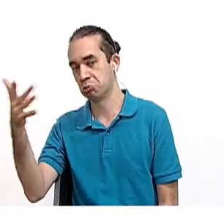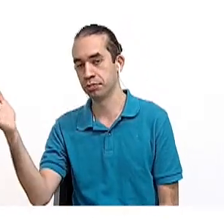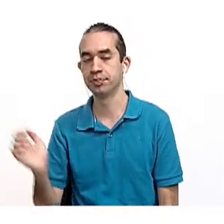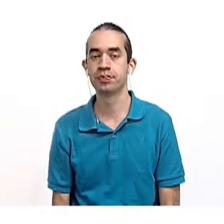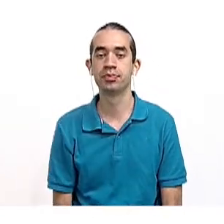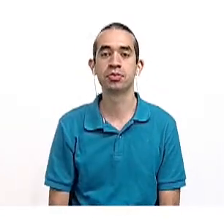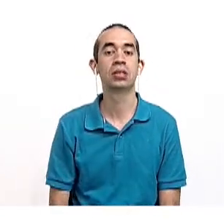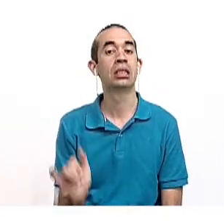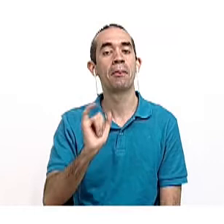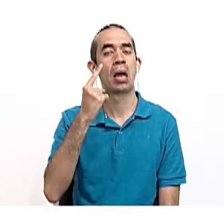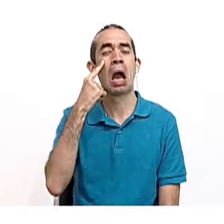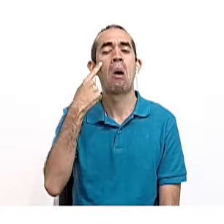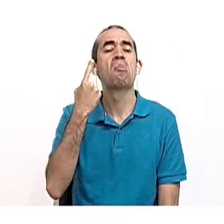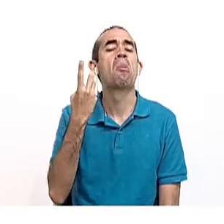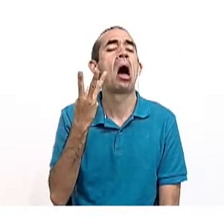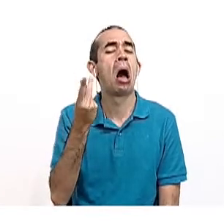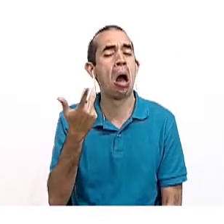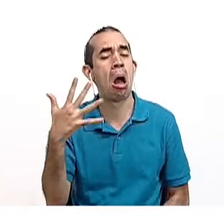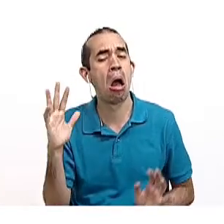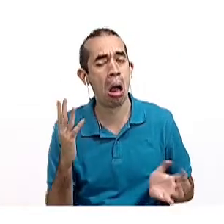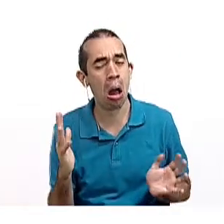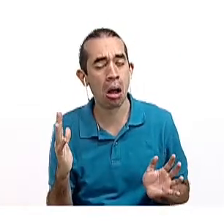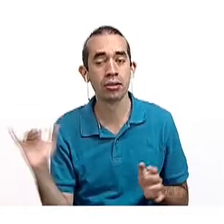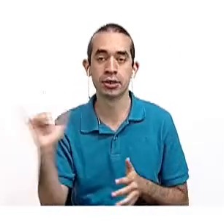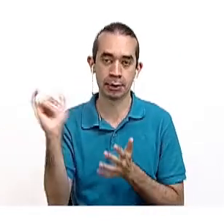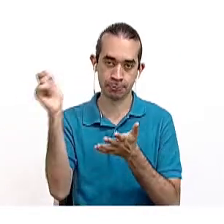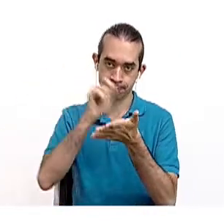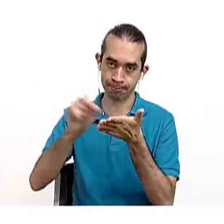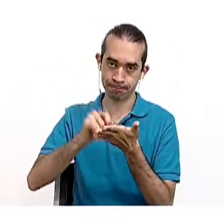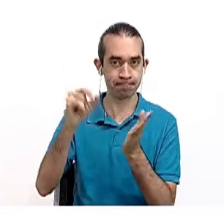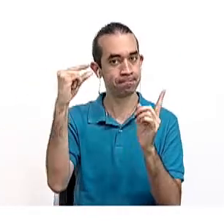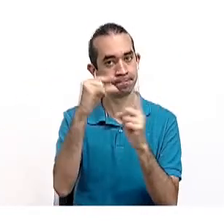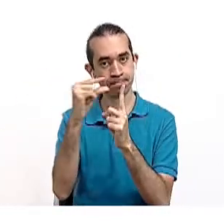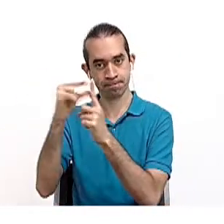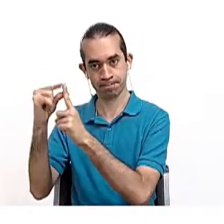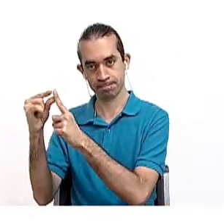Cantidades o cifras aproximadas también las escribiremos en letras.